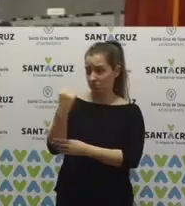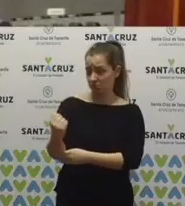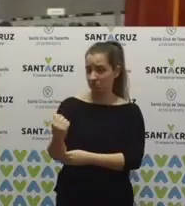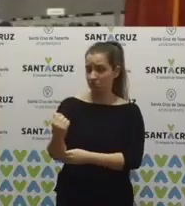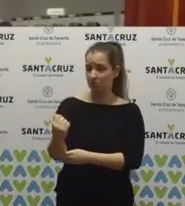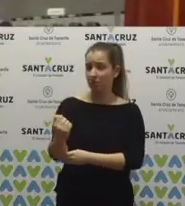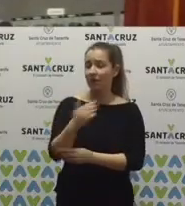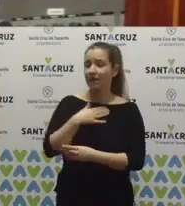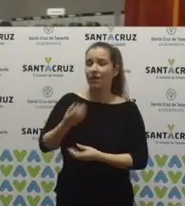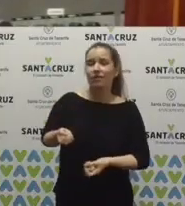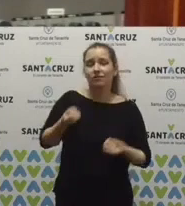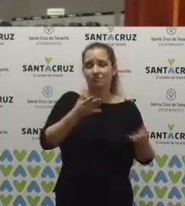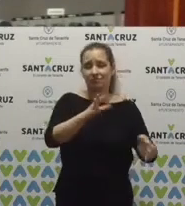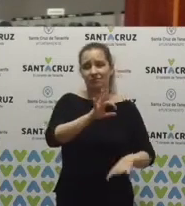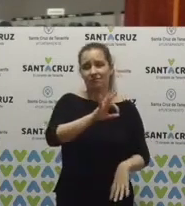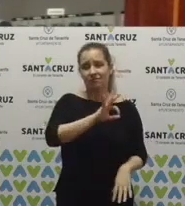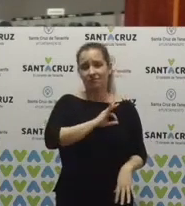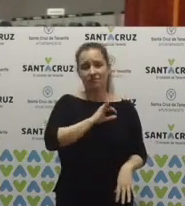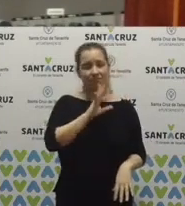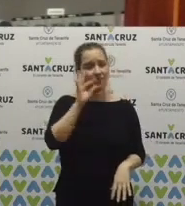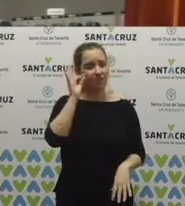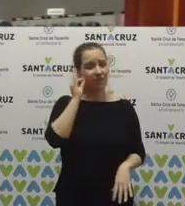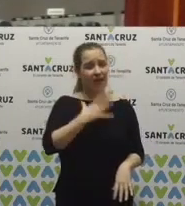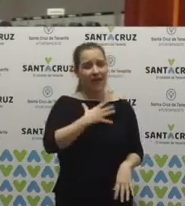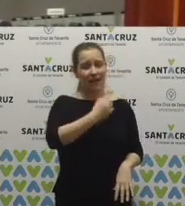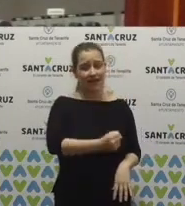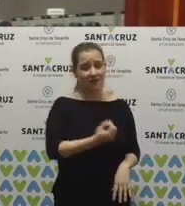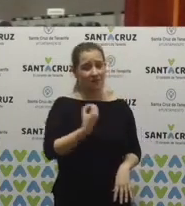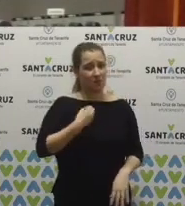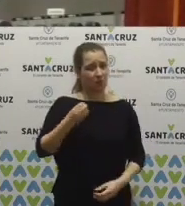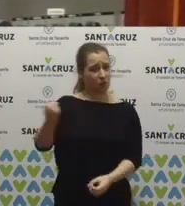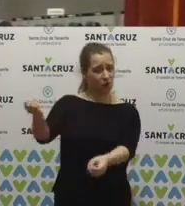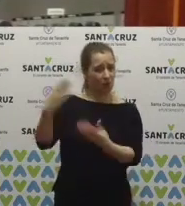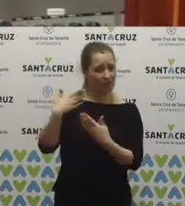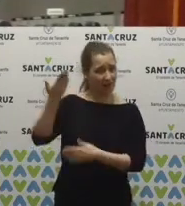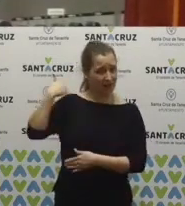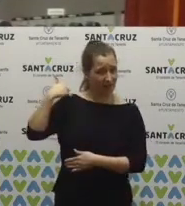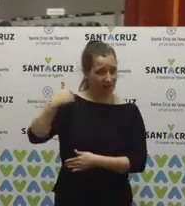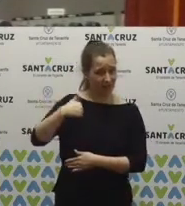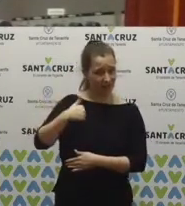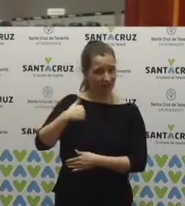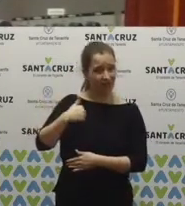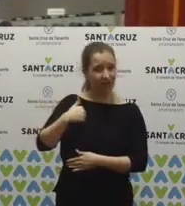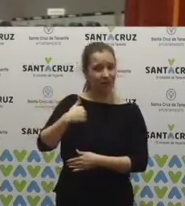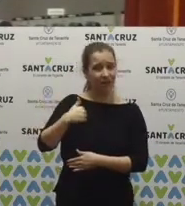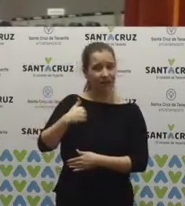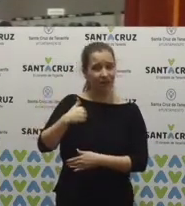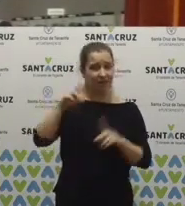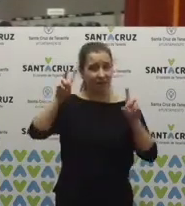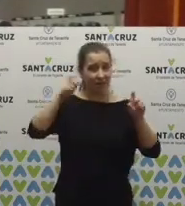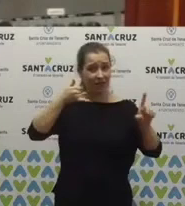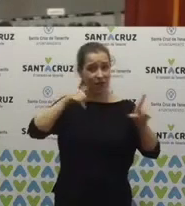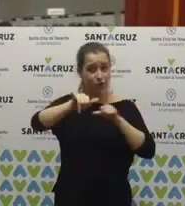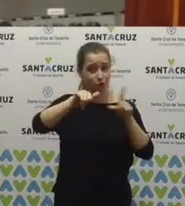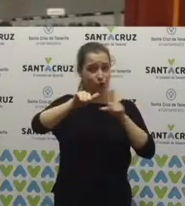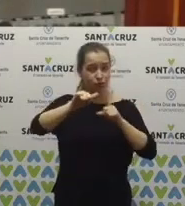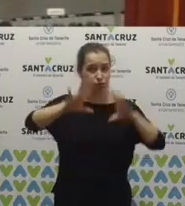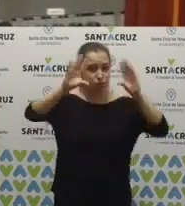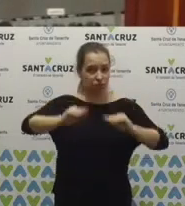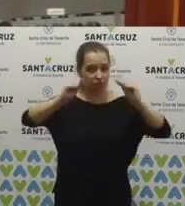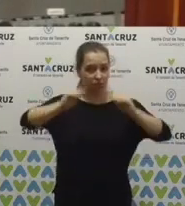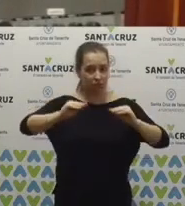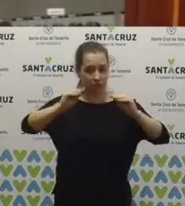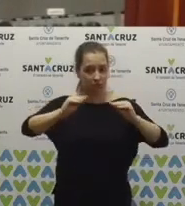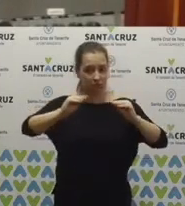trasladar al señor alcaldesa y que los comentarios que hacía referencia antes tenían que ver con que el canal de youtube se ha caído hasta durante